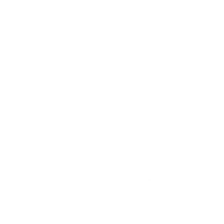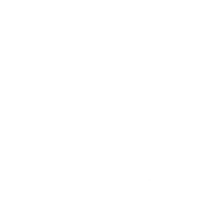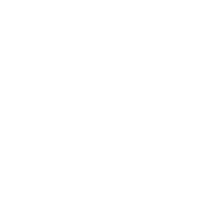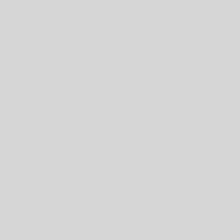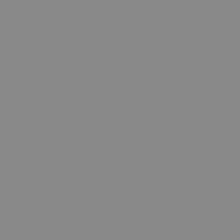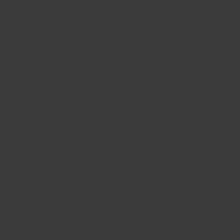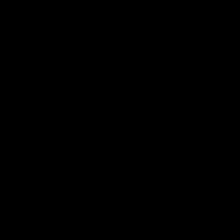¡Gracias! ¡Gracias!